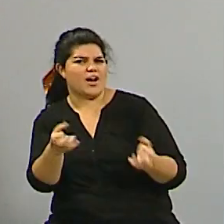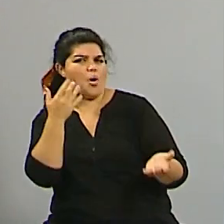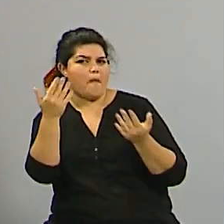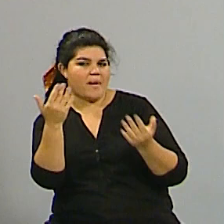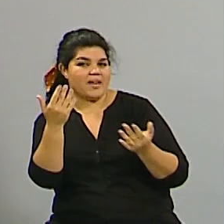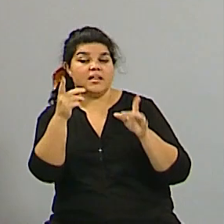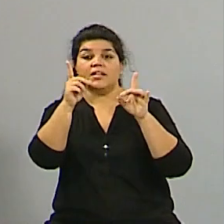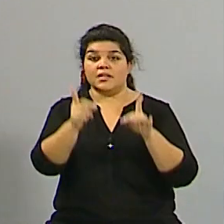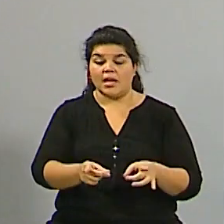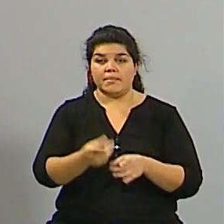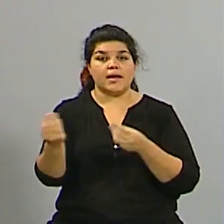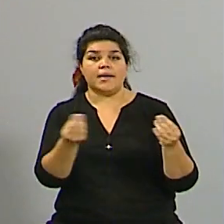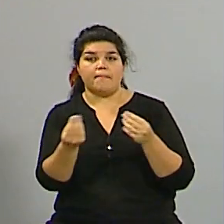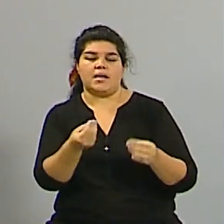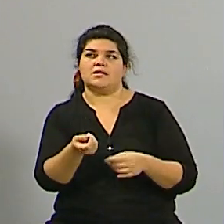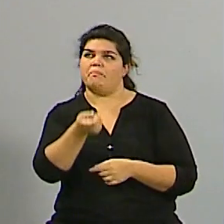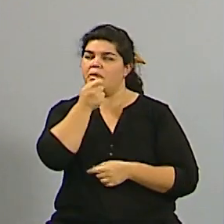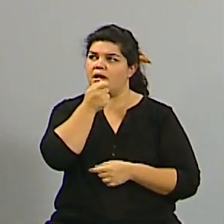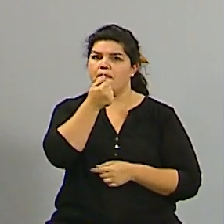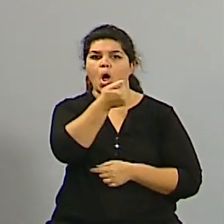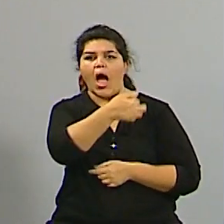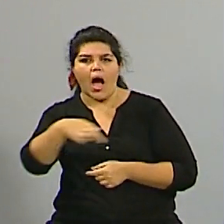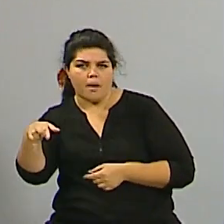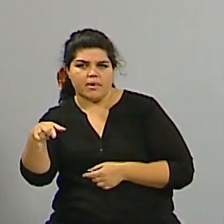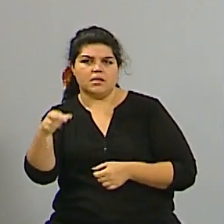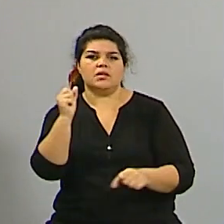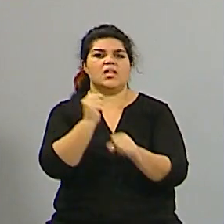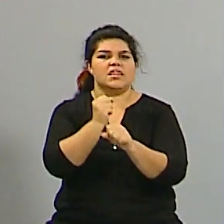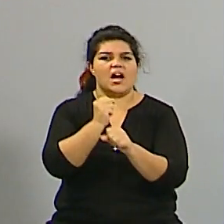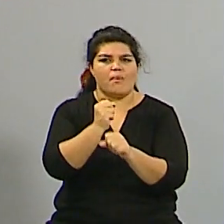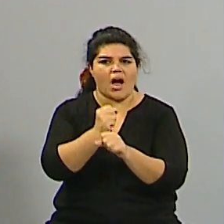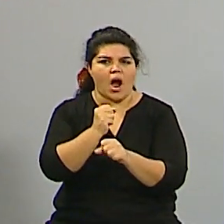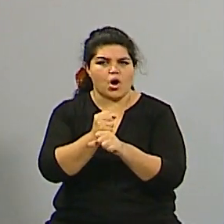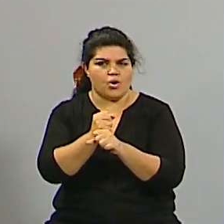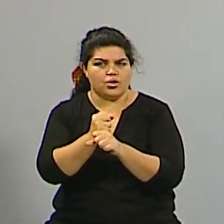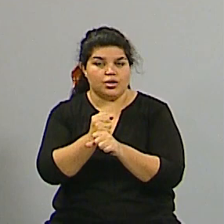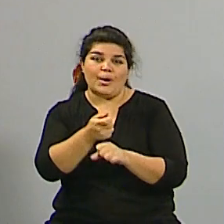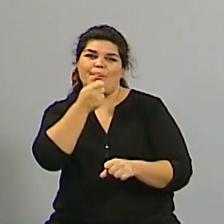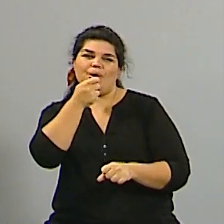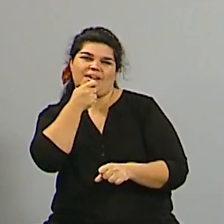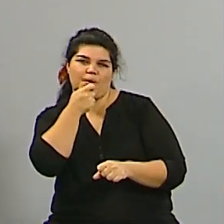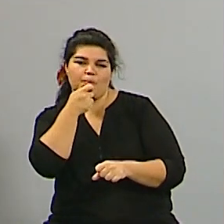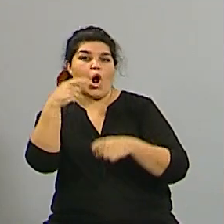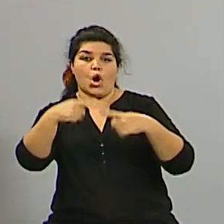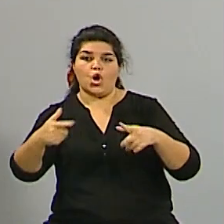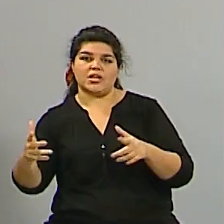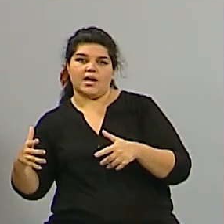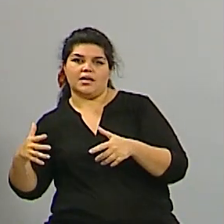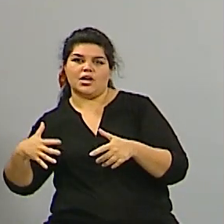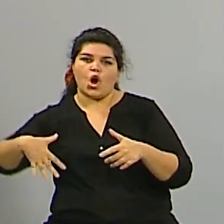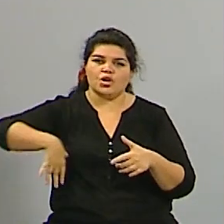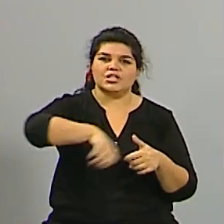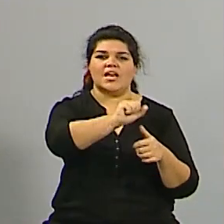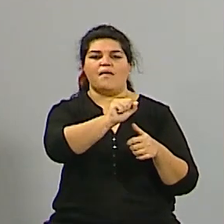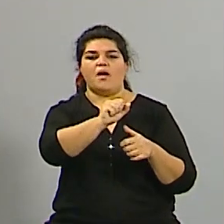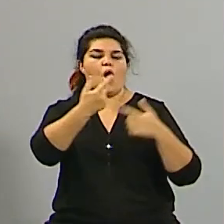través de aplicaciones? Ya sea, se me ocurre pensar, esas aplicaciones que nos brindan un servicio de traslado o aquellos que nos envían el